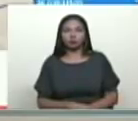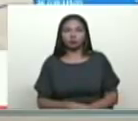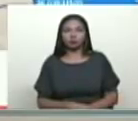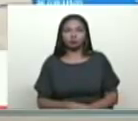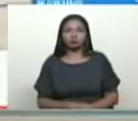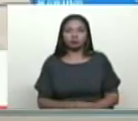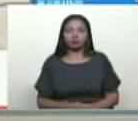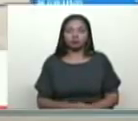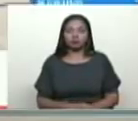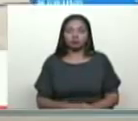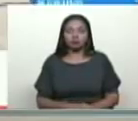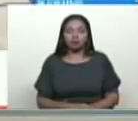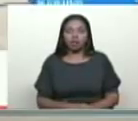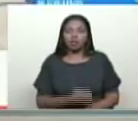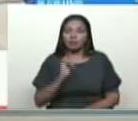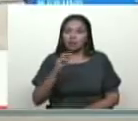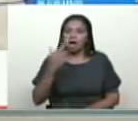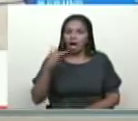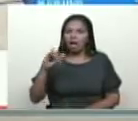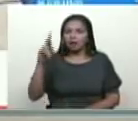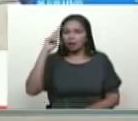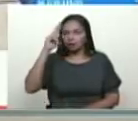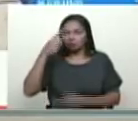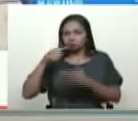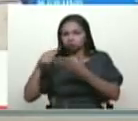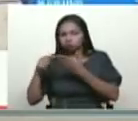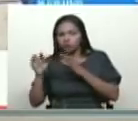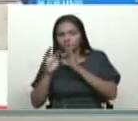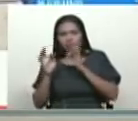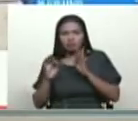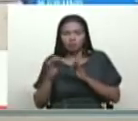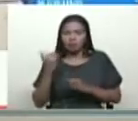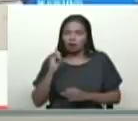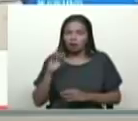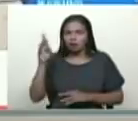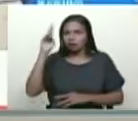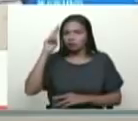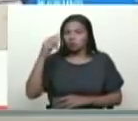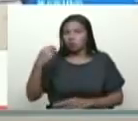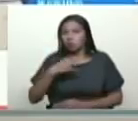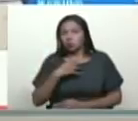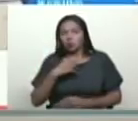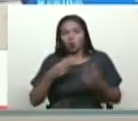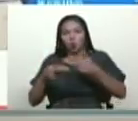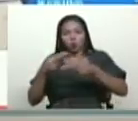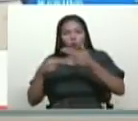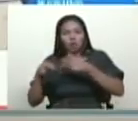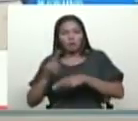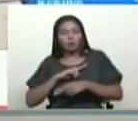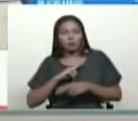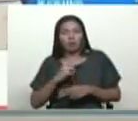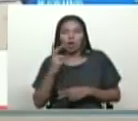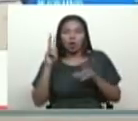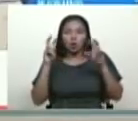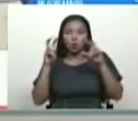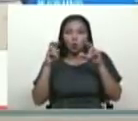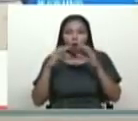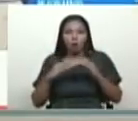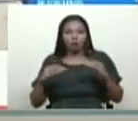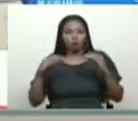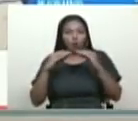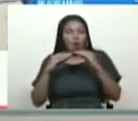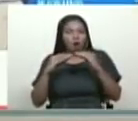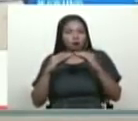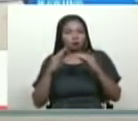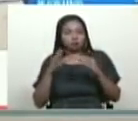capitalismo, lo decía él, pero tiene razón en muchos otros aspectos. No se puede construir una nueva sociedad, no se